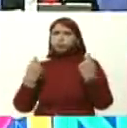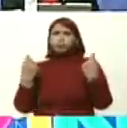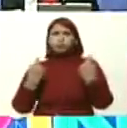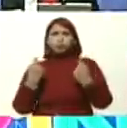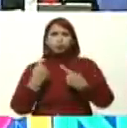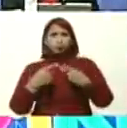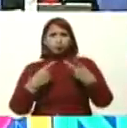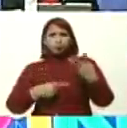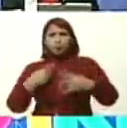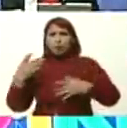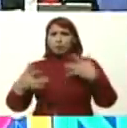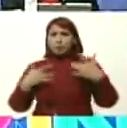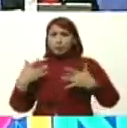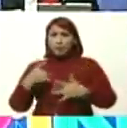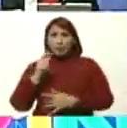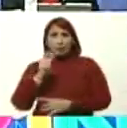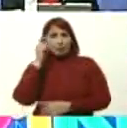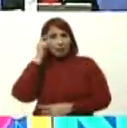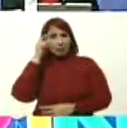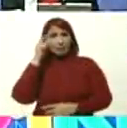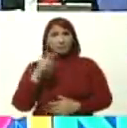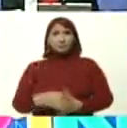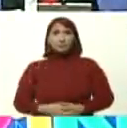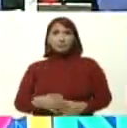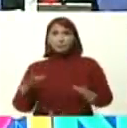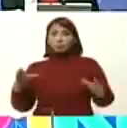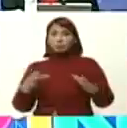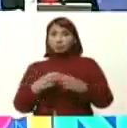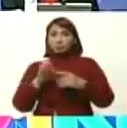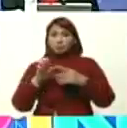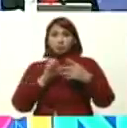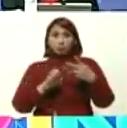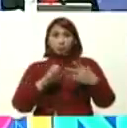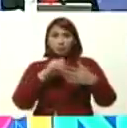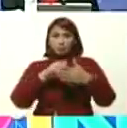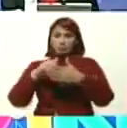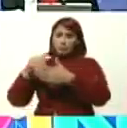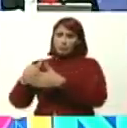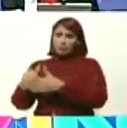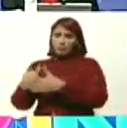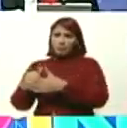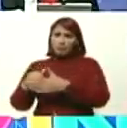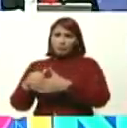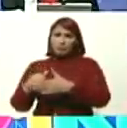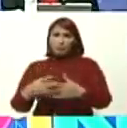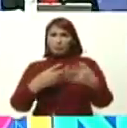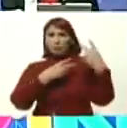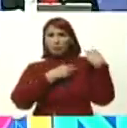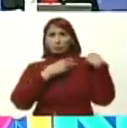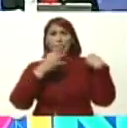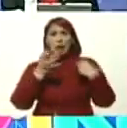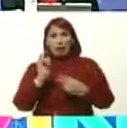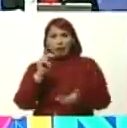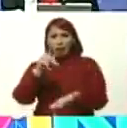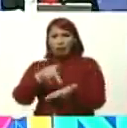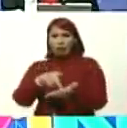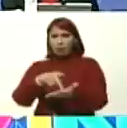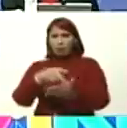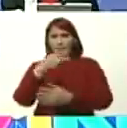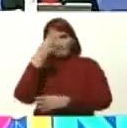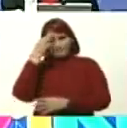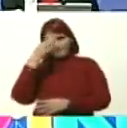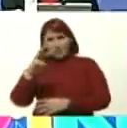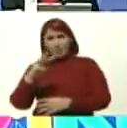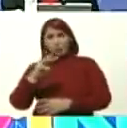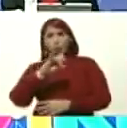cosa, Tania Díaz. El equipo de estrategia electoral, su jefe está en México, Jorge